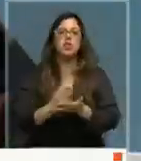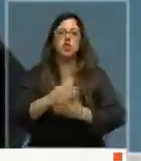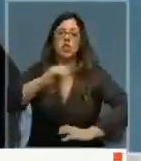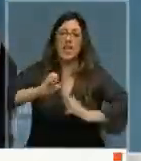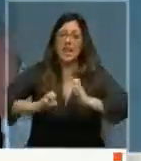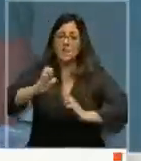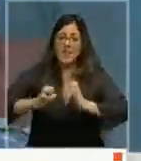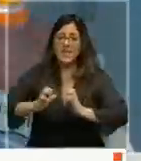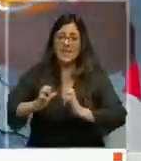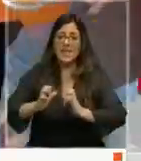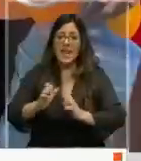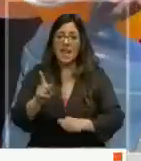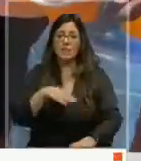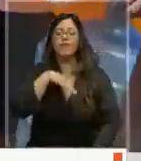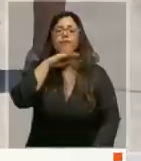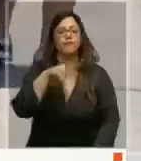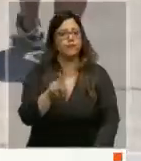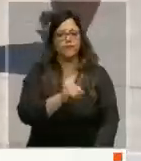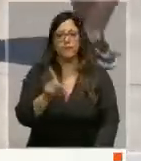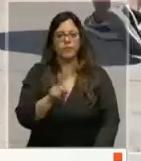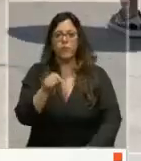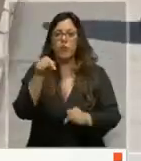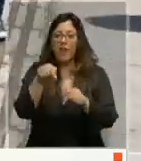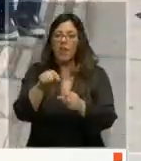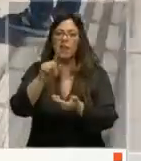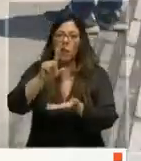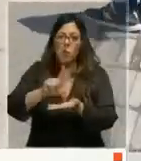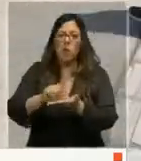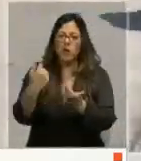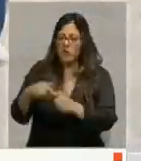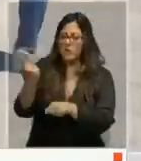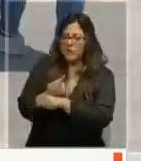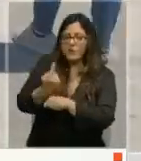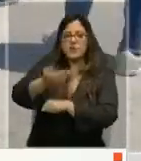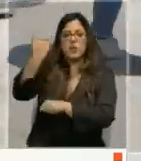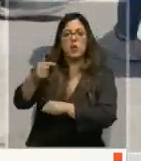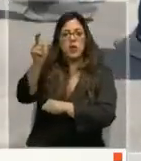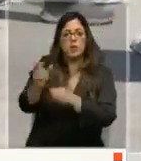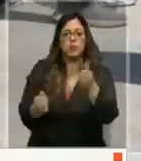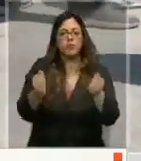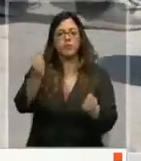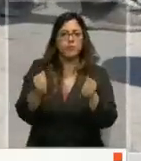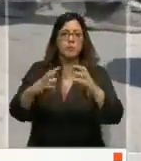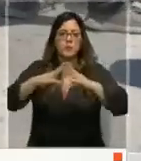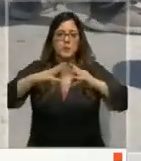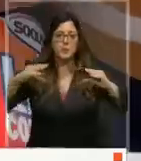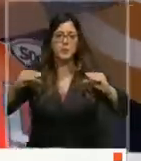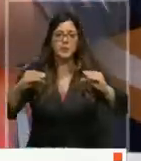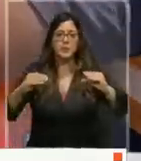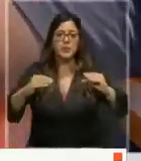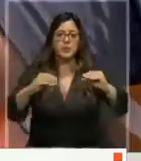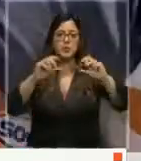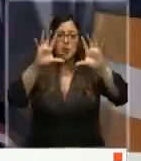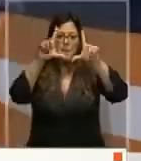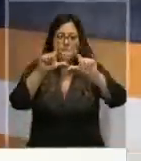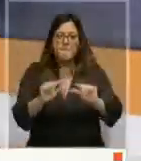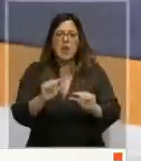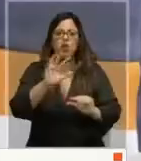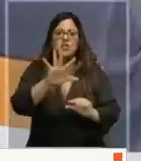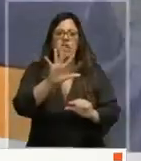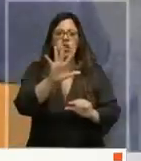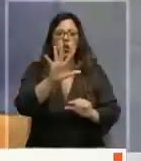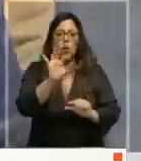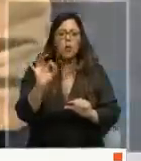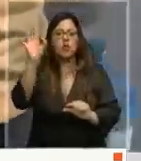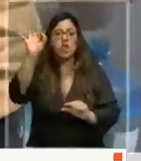han sido insuficientes y este es un punto que de hecho conversábamos recién con el conductor del camión. Le queda menos del 5% de los 30.000 litros